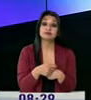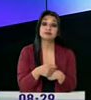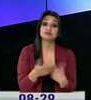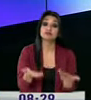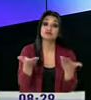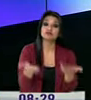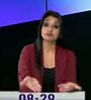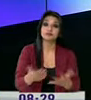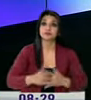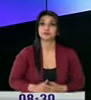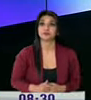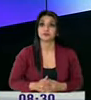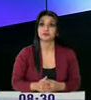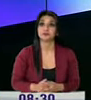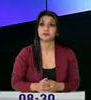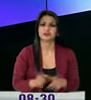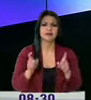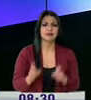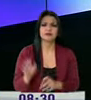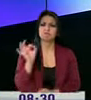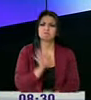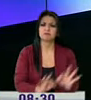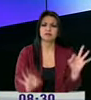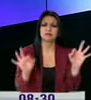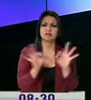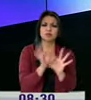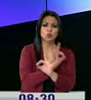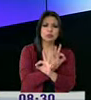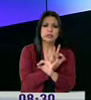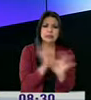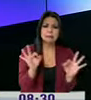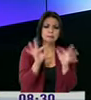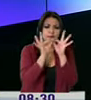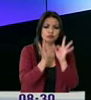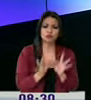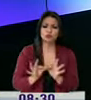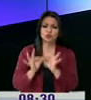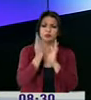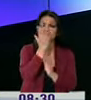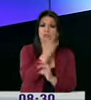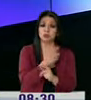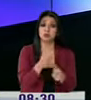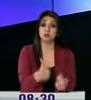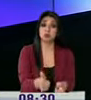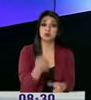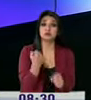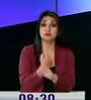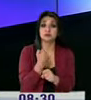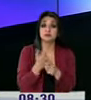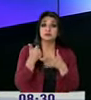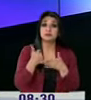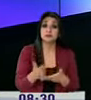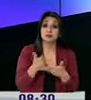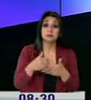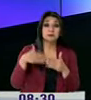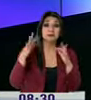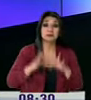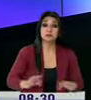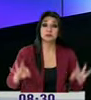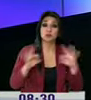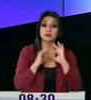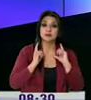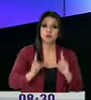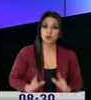sirve. Debería estar en perfectas condiciones. Yo creo que el trabajo que se están realizando es beneficioso porque la salubridad,